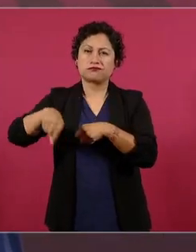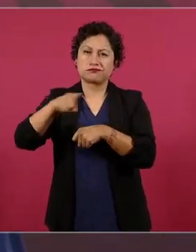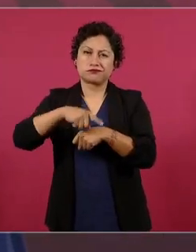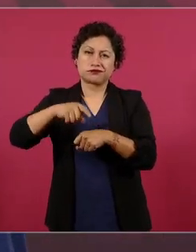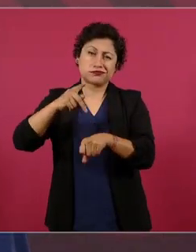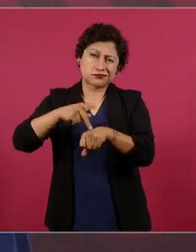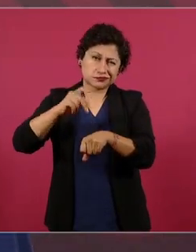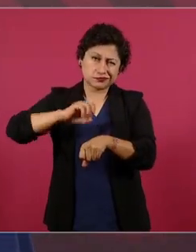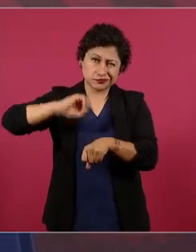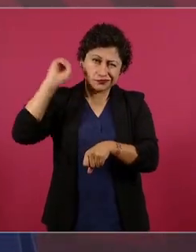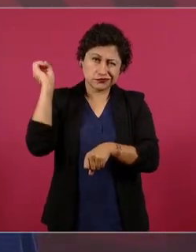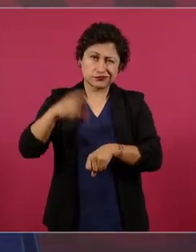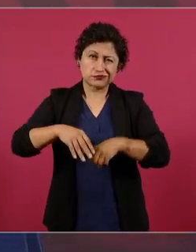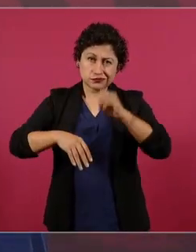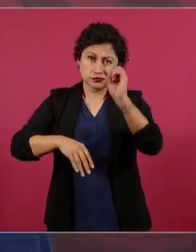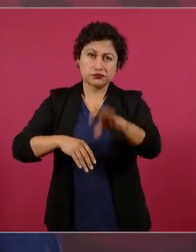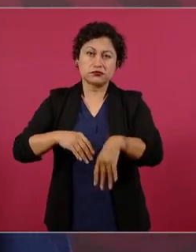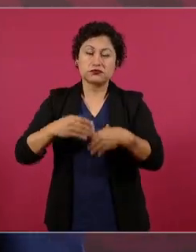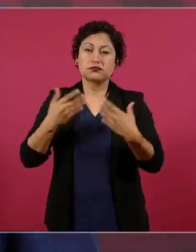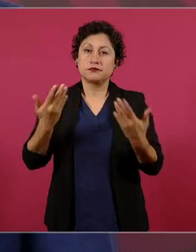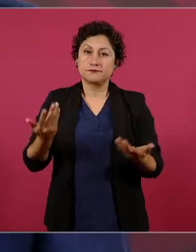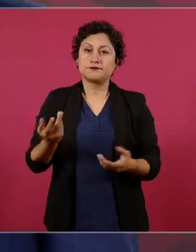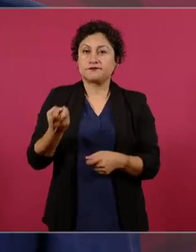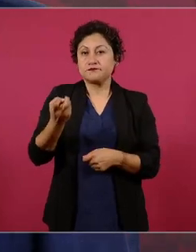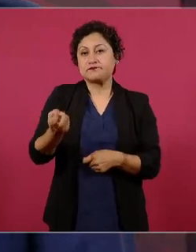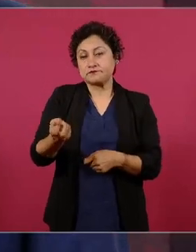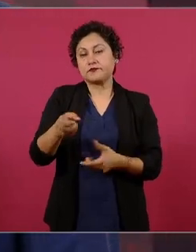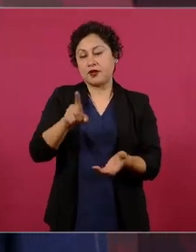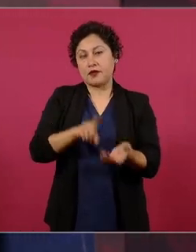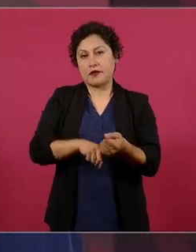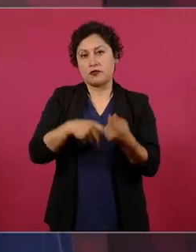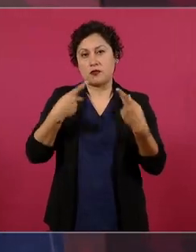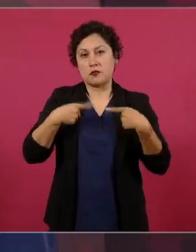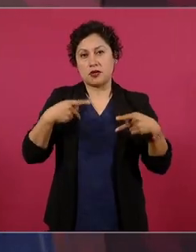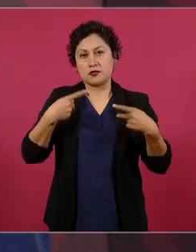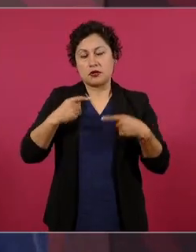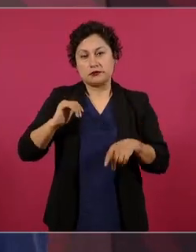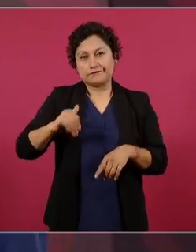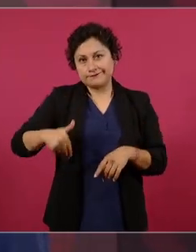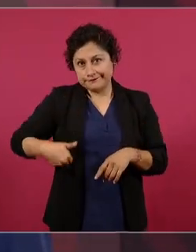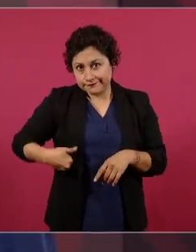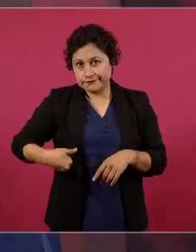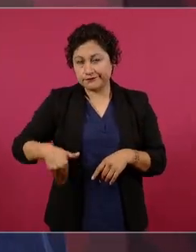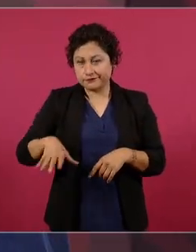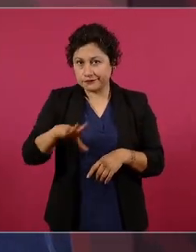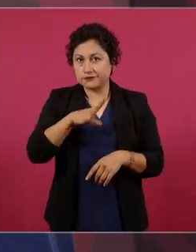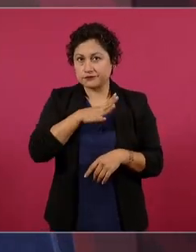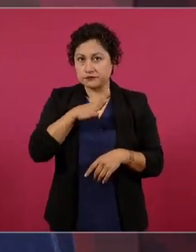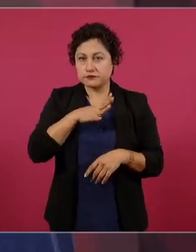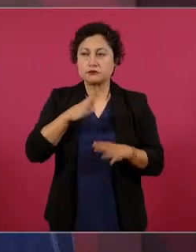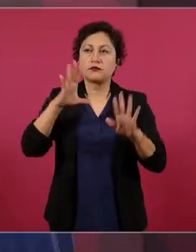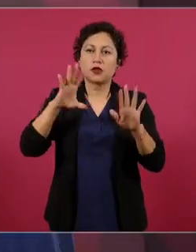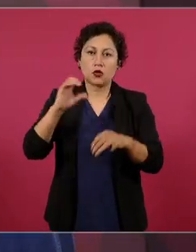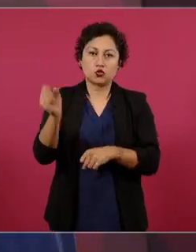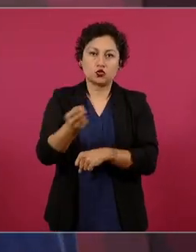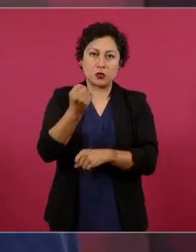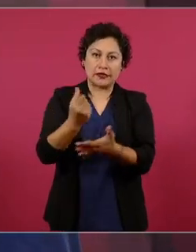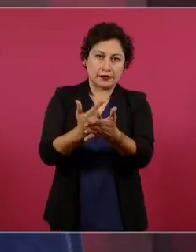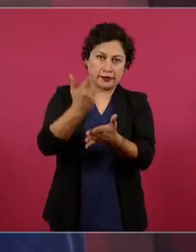piedras, ahí también hay heridos, afortunadamente no graves, según me